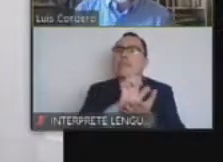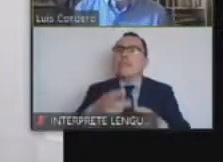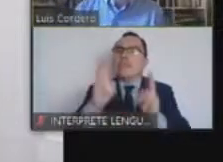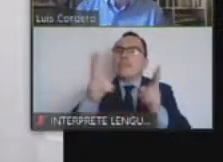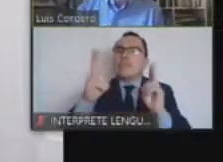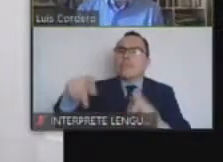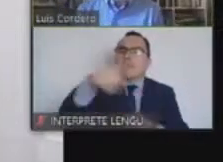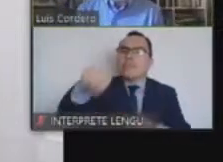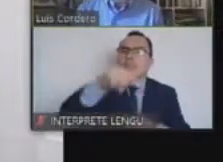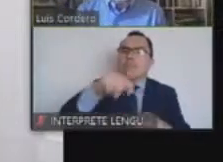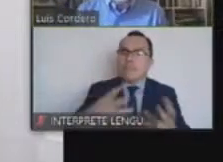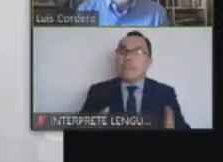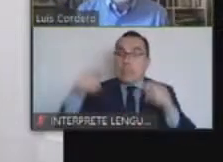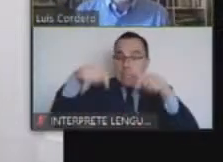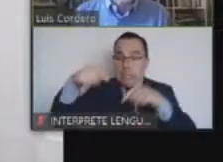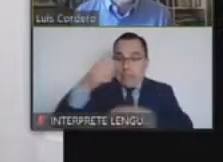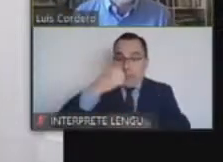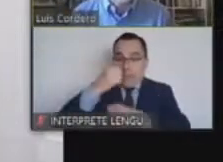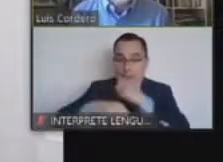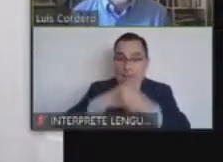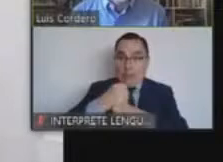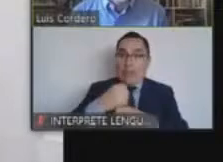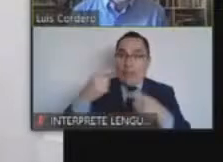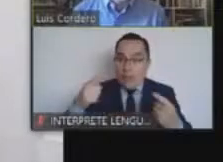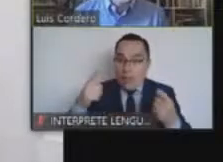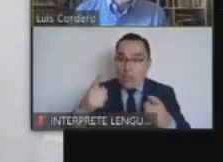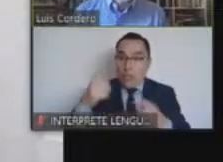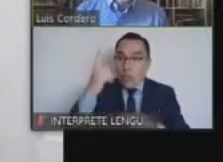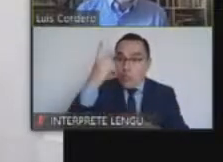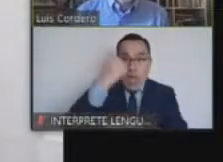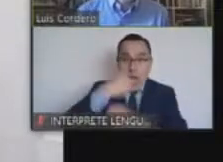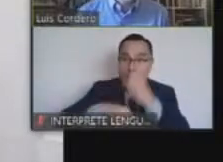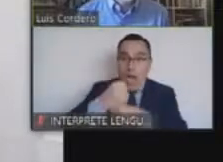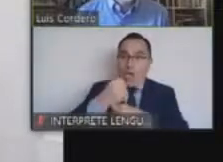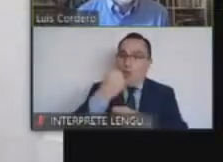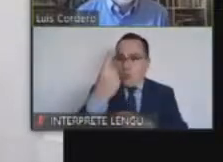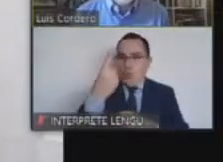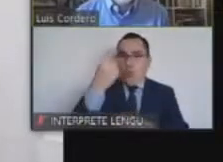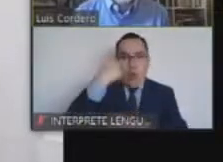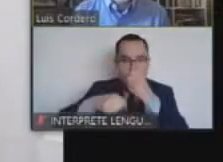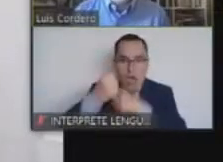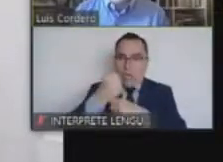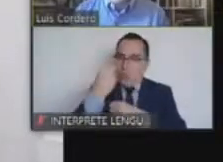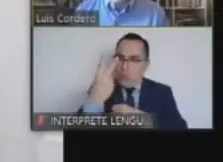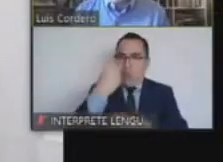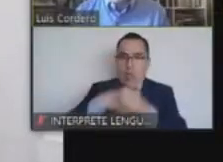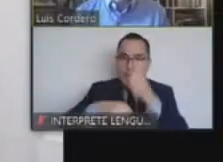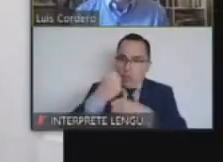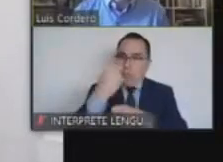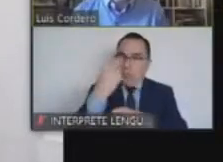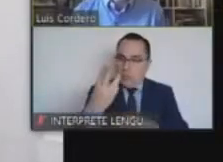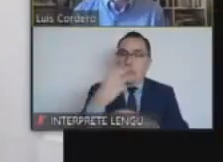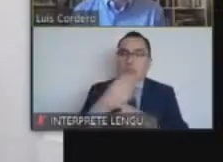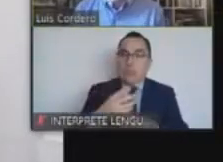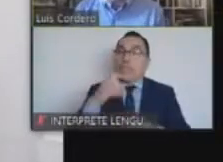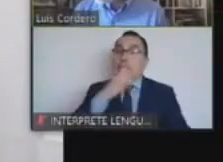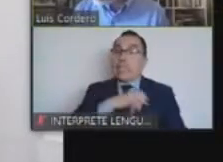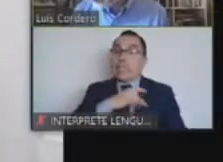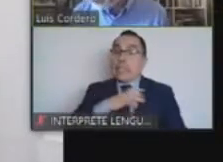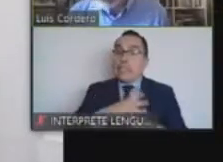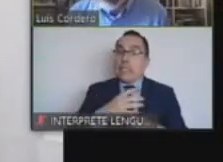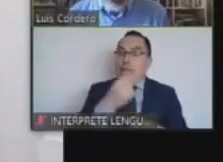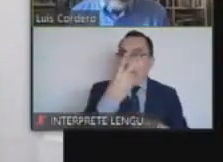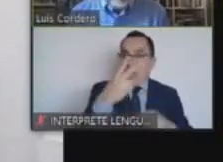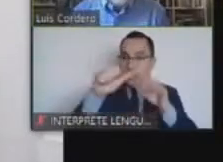Este es el reporte de este año, este es un reporte anual. Chile está en el lugar 26 de